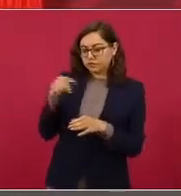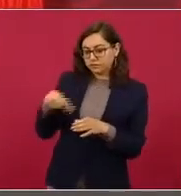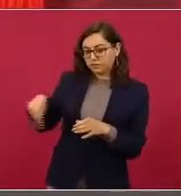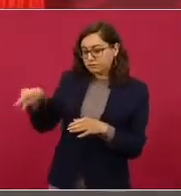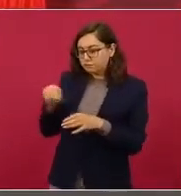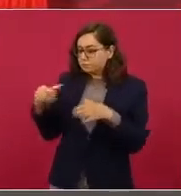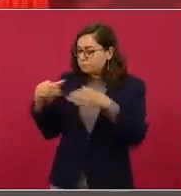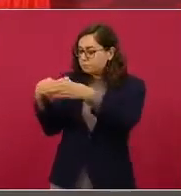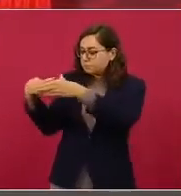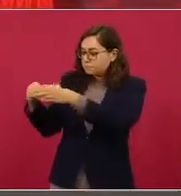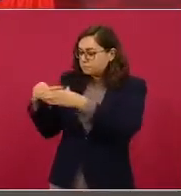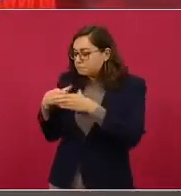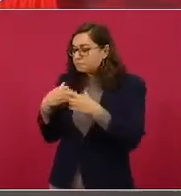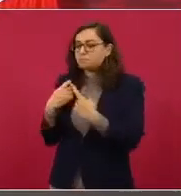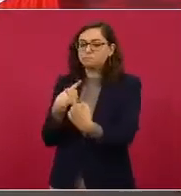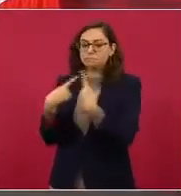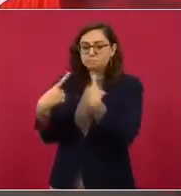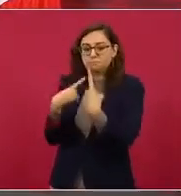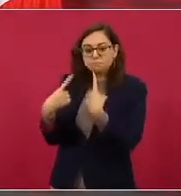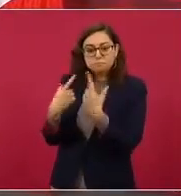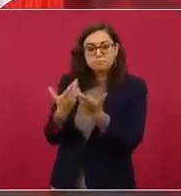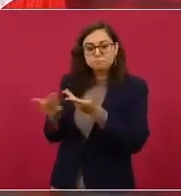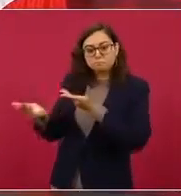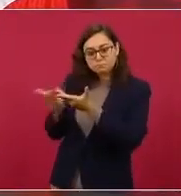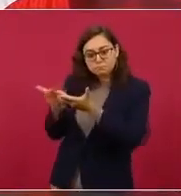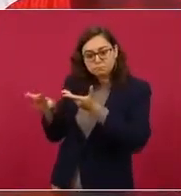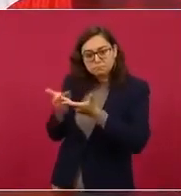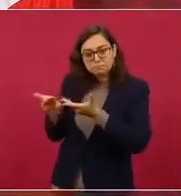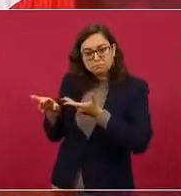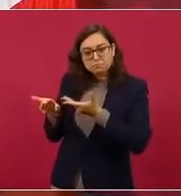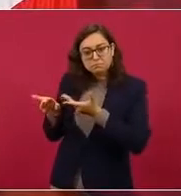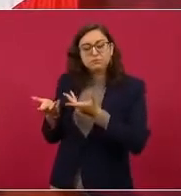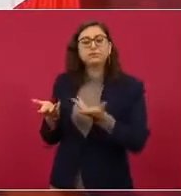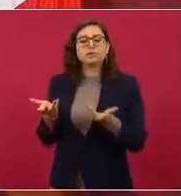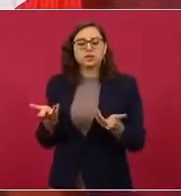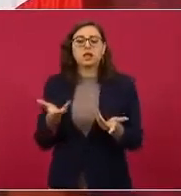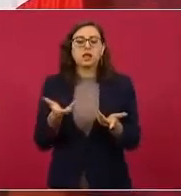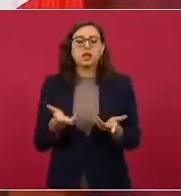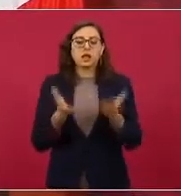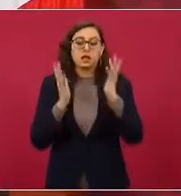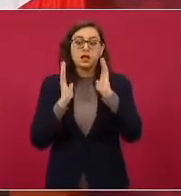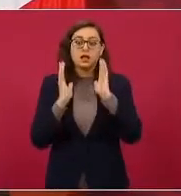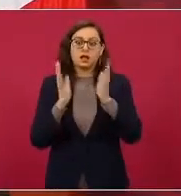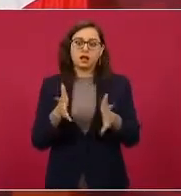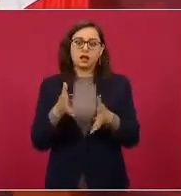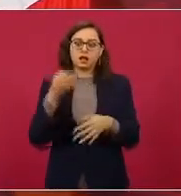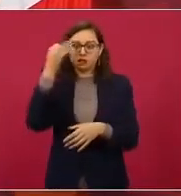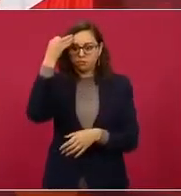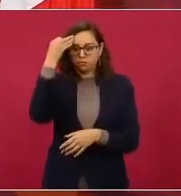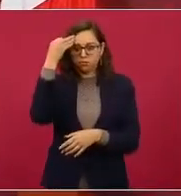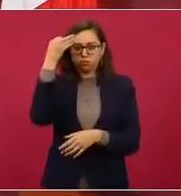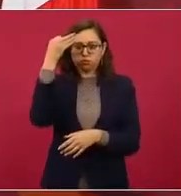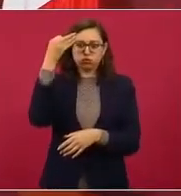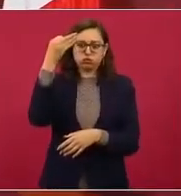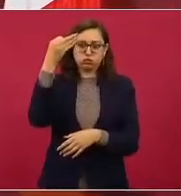y ya llevamos pues bastante tiempo trabajando,